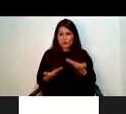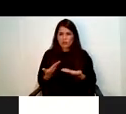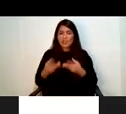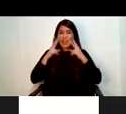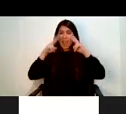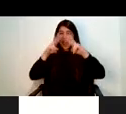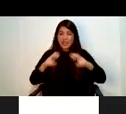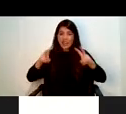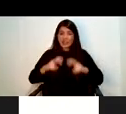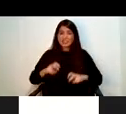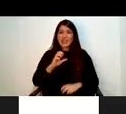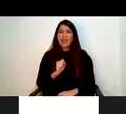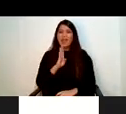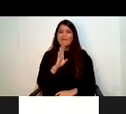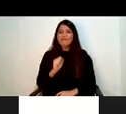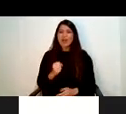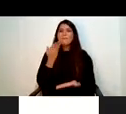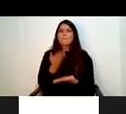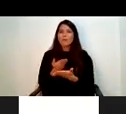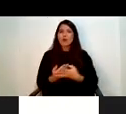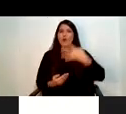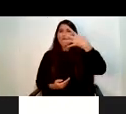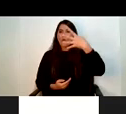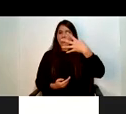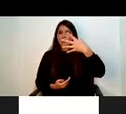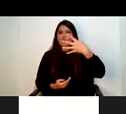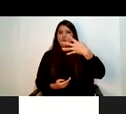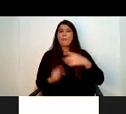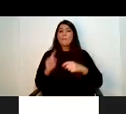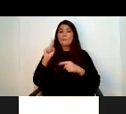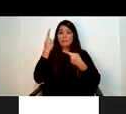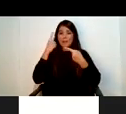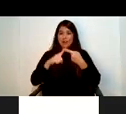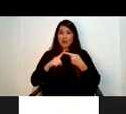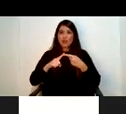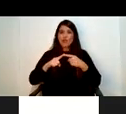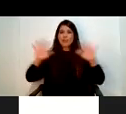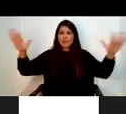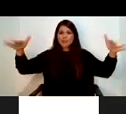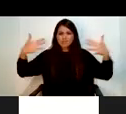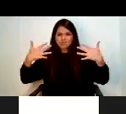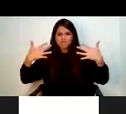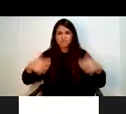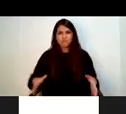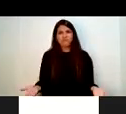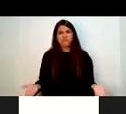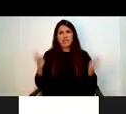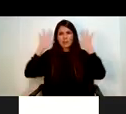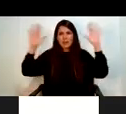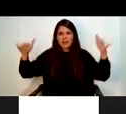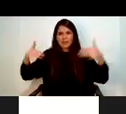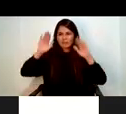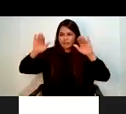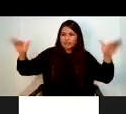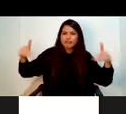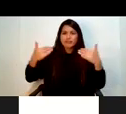conductual aplicado propone 4 funciones. Primero, llamar la atención. Y acá vamos a tener el